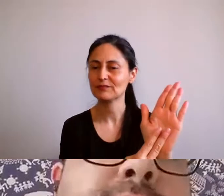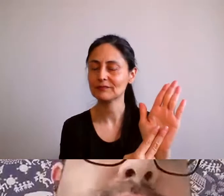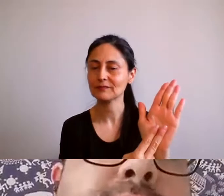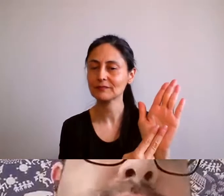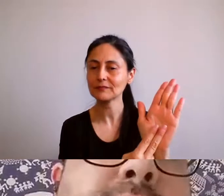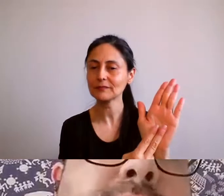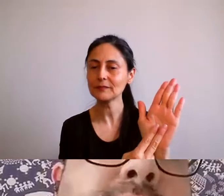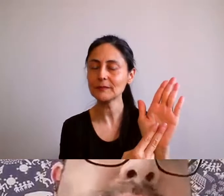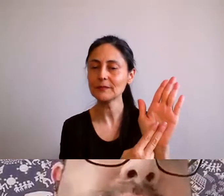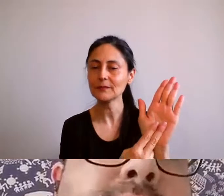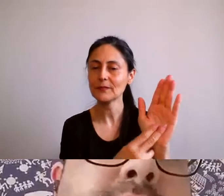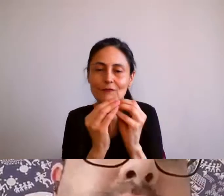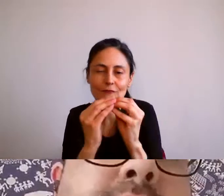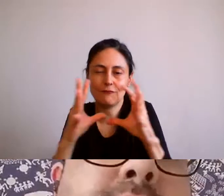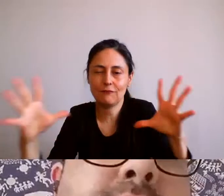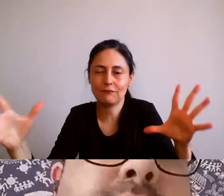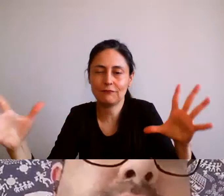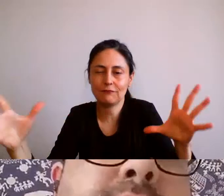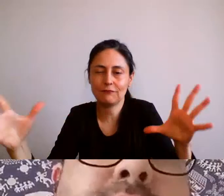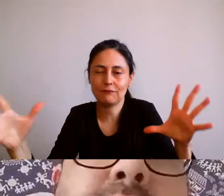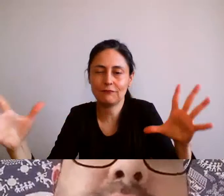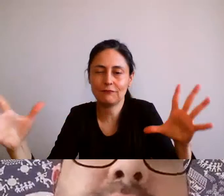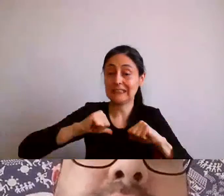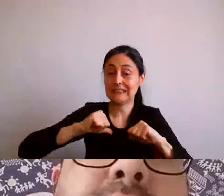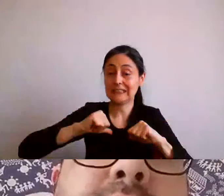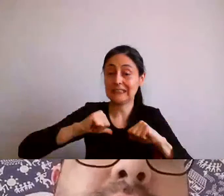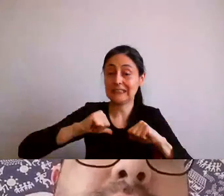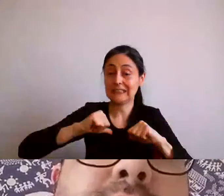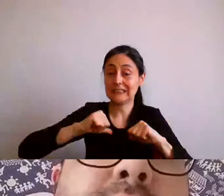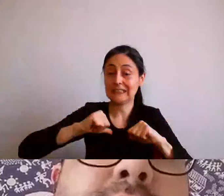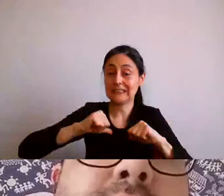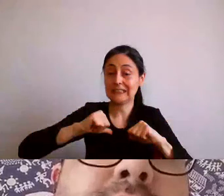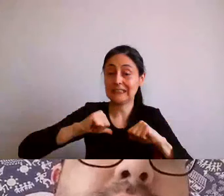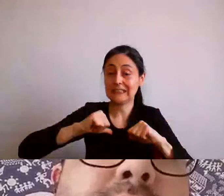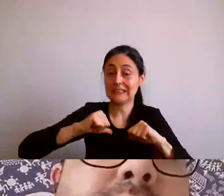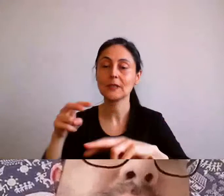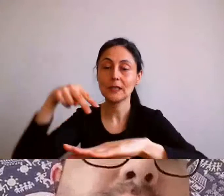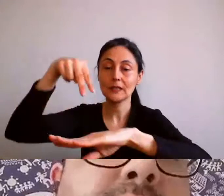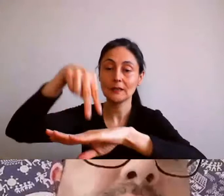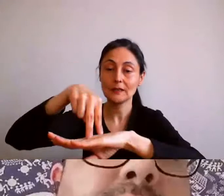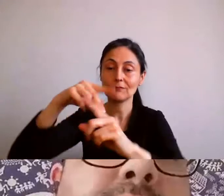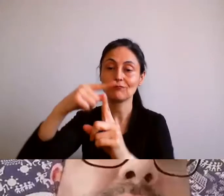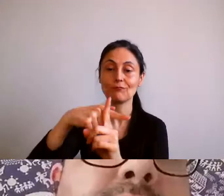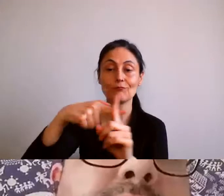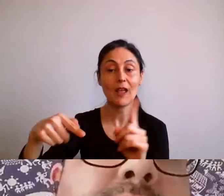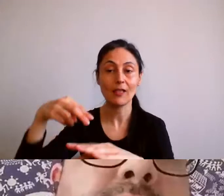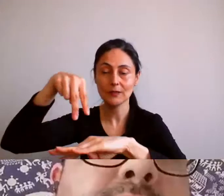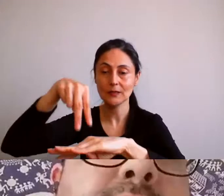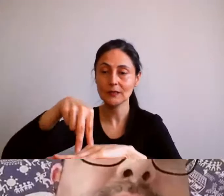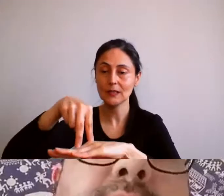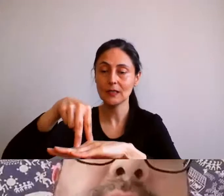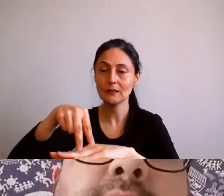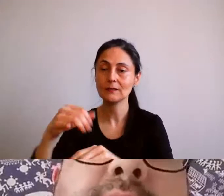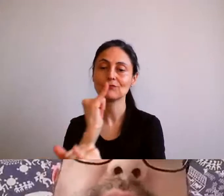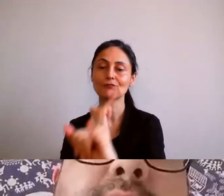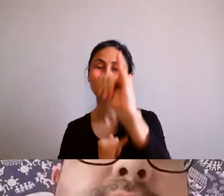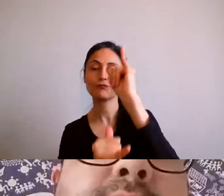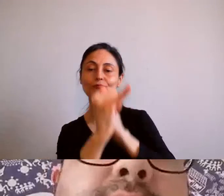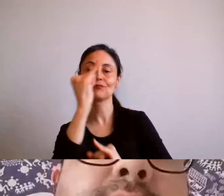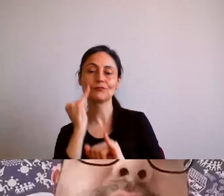tremenda desafío de combinar actividades presenciales, actividades online, semipresenciales, con